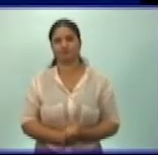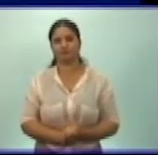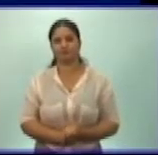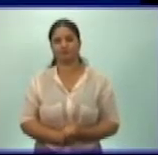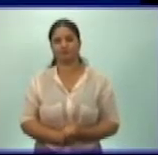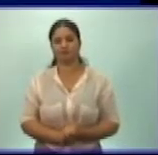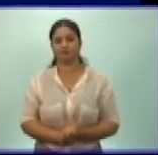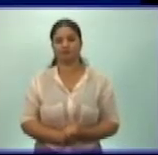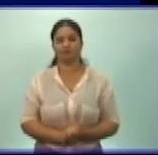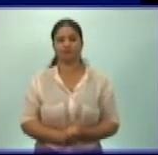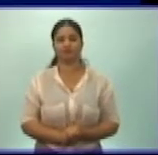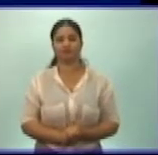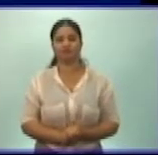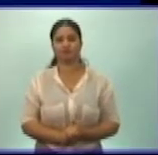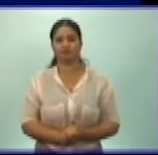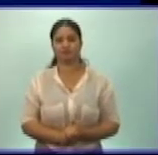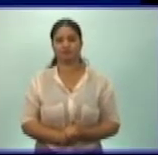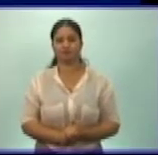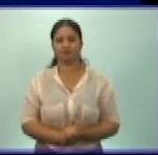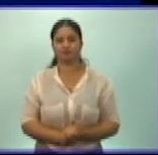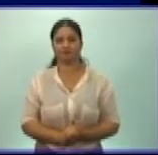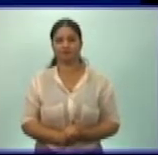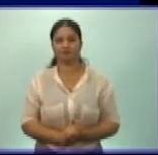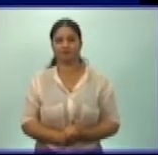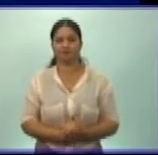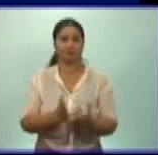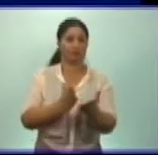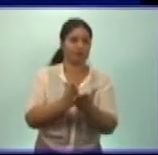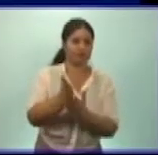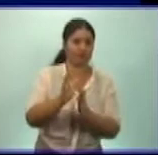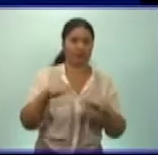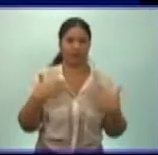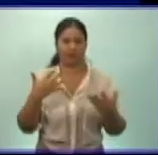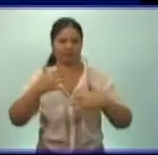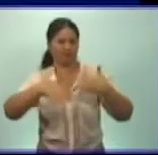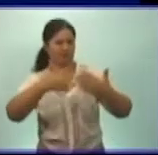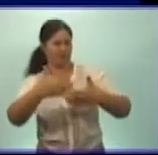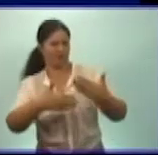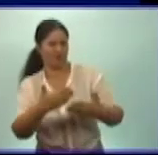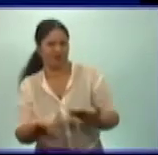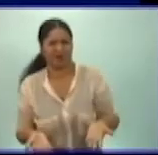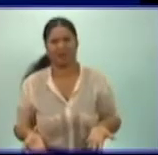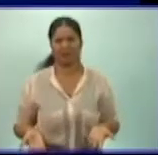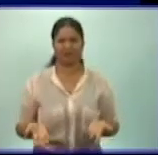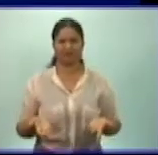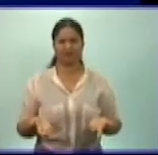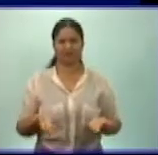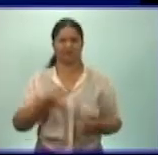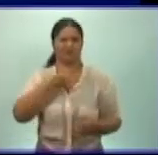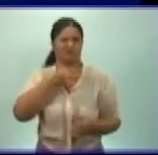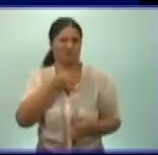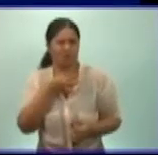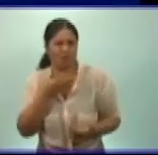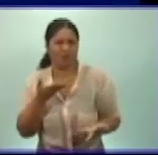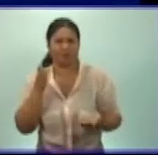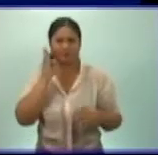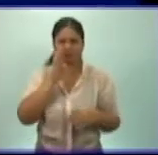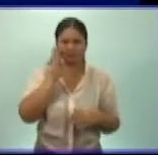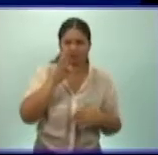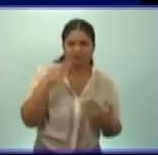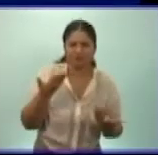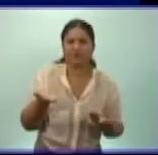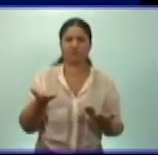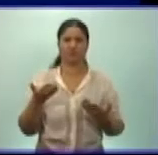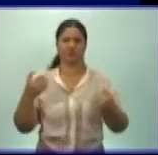continuó la lucha religiosa. Este rey se mandó incluso a construir el famoso Palacio de Versalles e instaló su